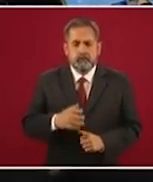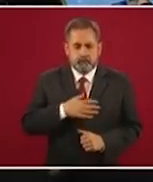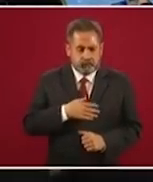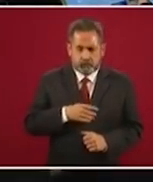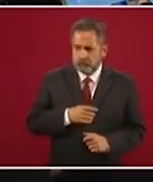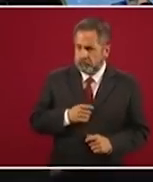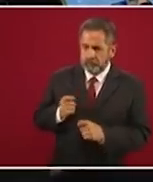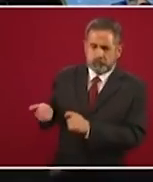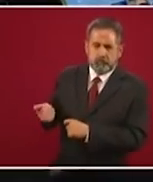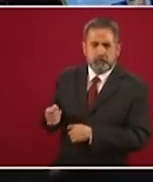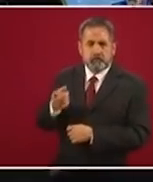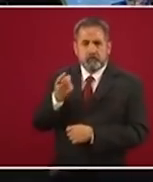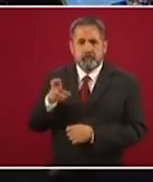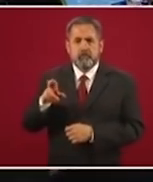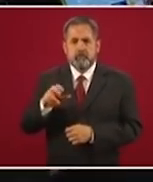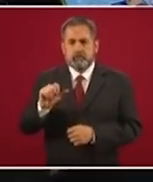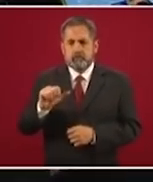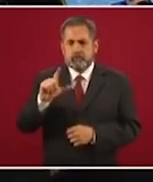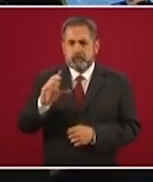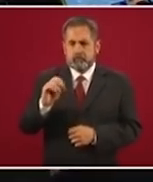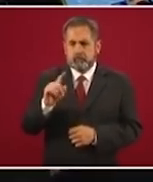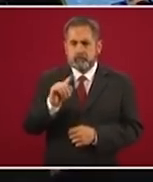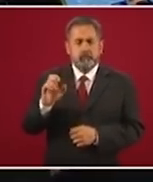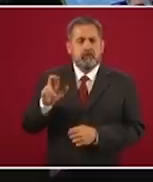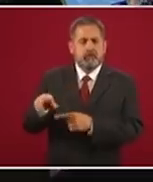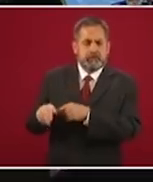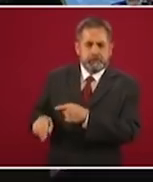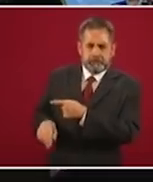palabra al doctor Alcocer, porque